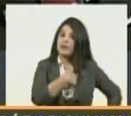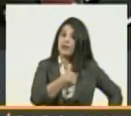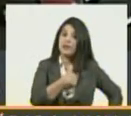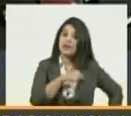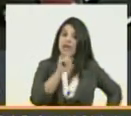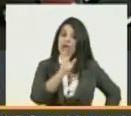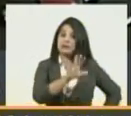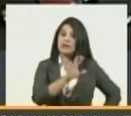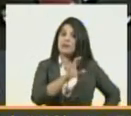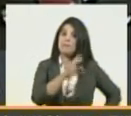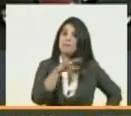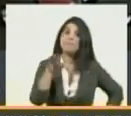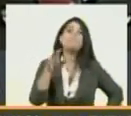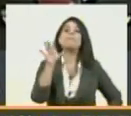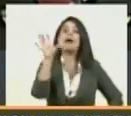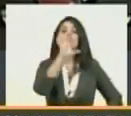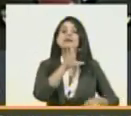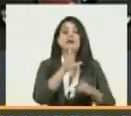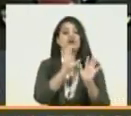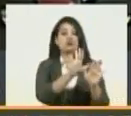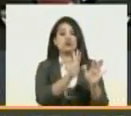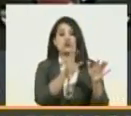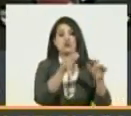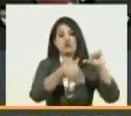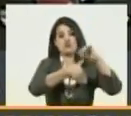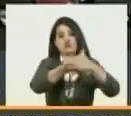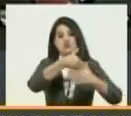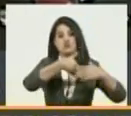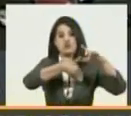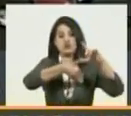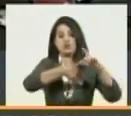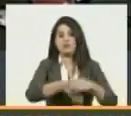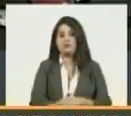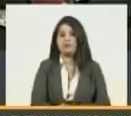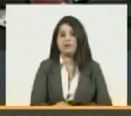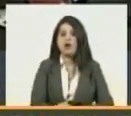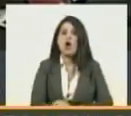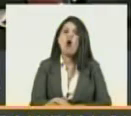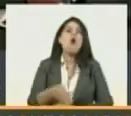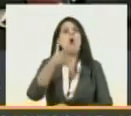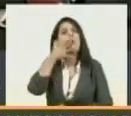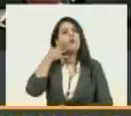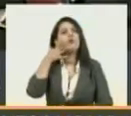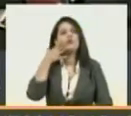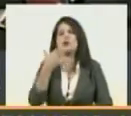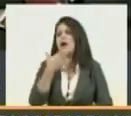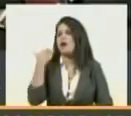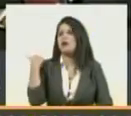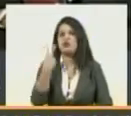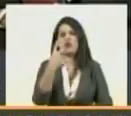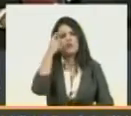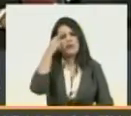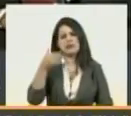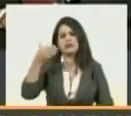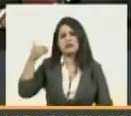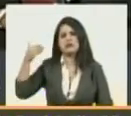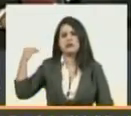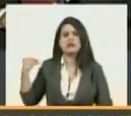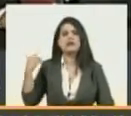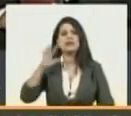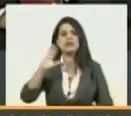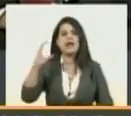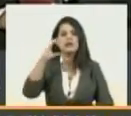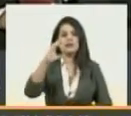acompañan a países de nuestra región. Nosotros podemos decir con orgullo, hace apenas 2 días salió el informe de la